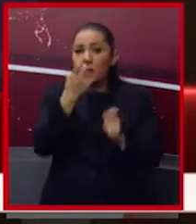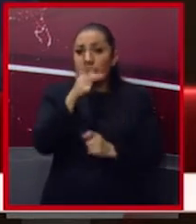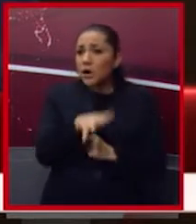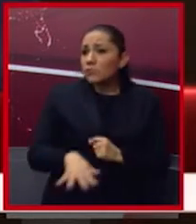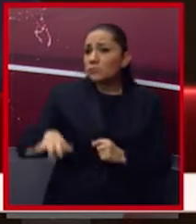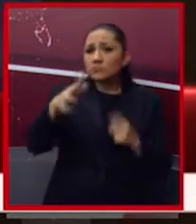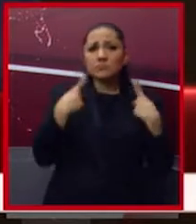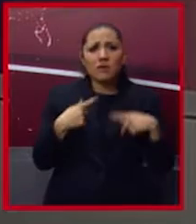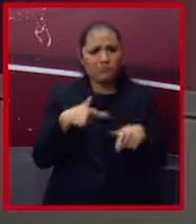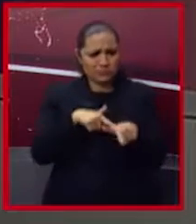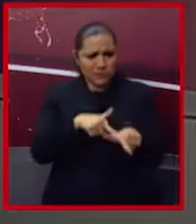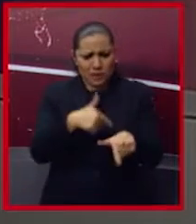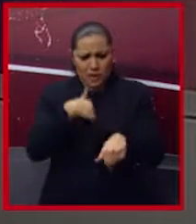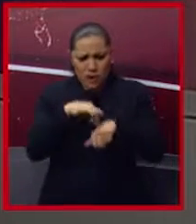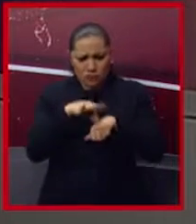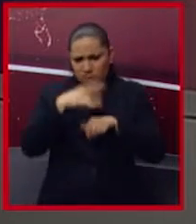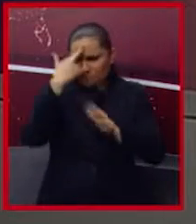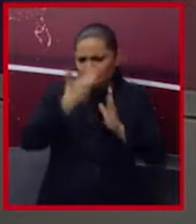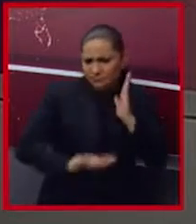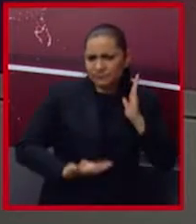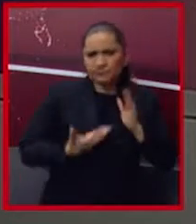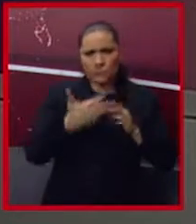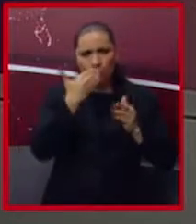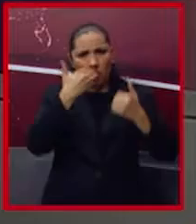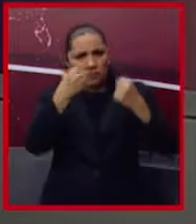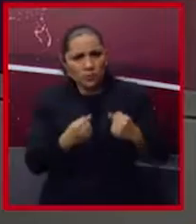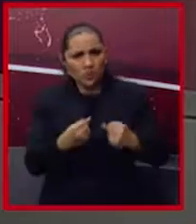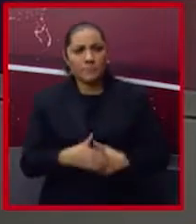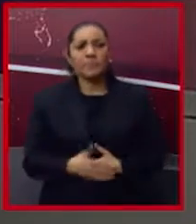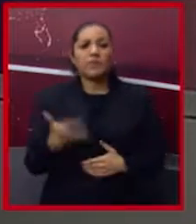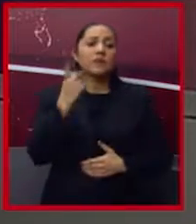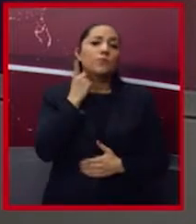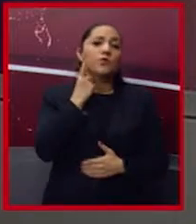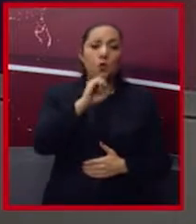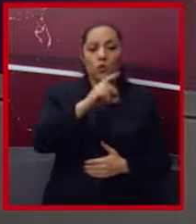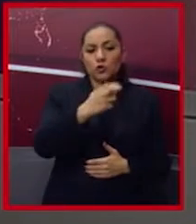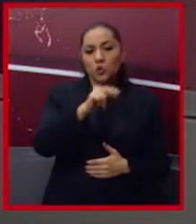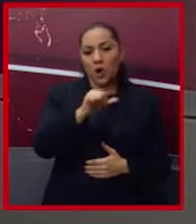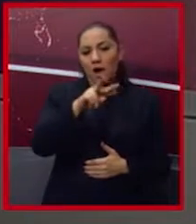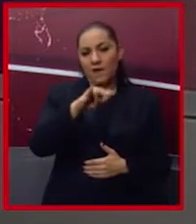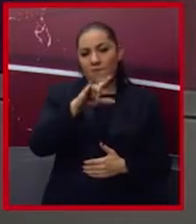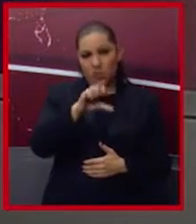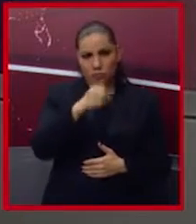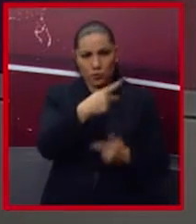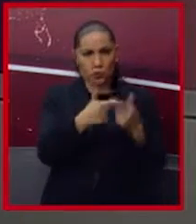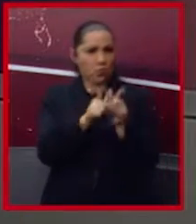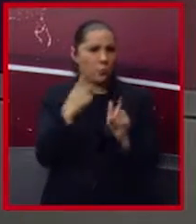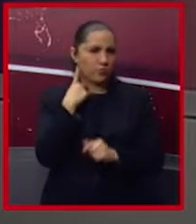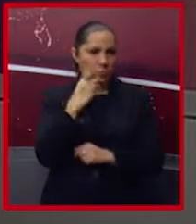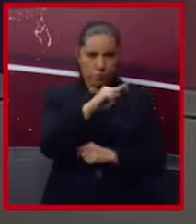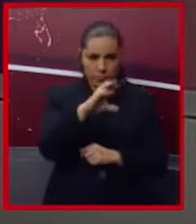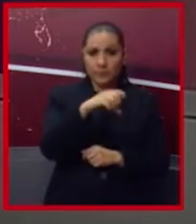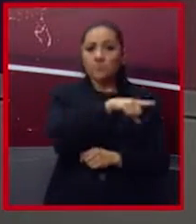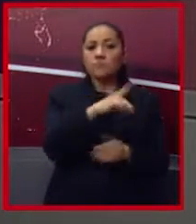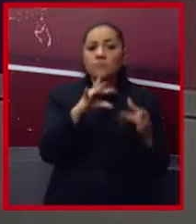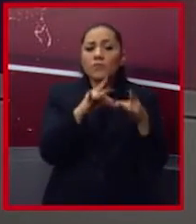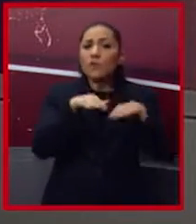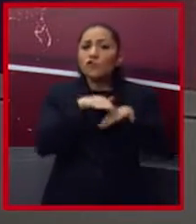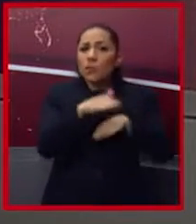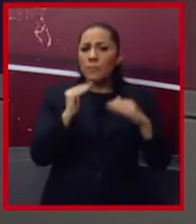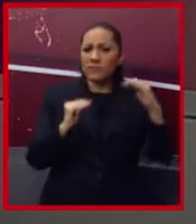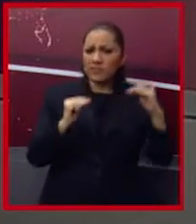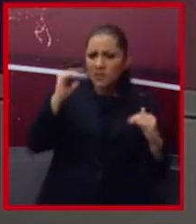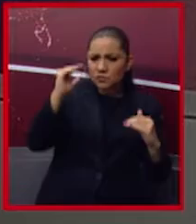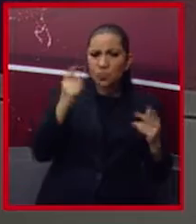inseguridad. Para la diputada María Candelaria Ochoa Ábalos del Grupo Parlamentario de Movimiento Ciudadano, la desigualdad, los pendientes en derechos humanos,